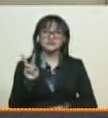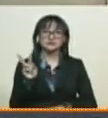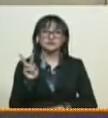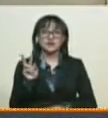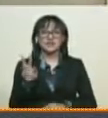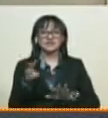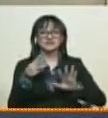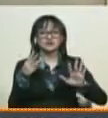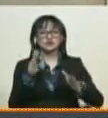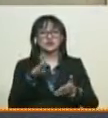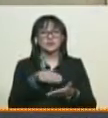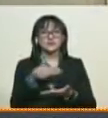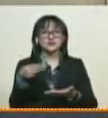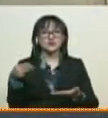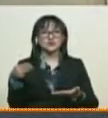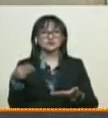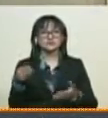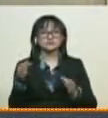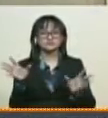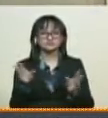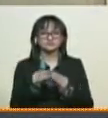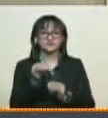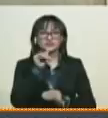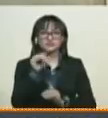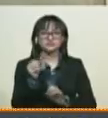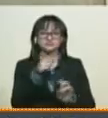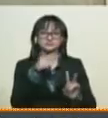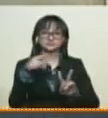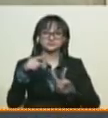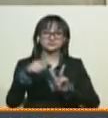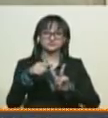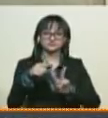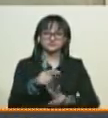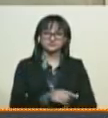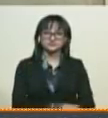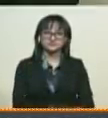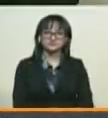orden de 18 billones de bolívares. Con esta información nosotros devolvemos el contacto a los estudios. Adelante.